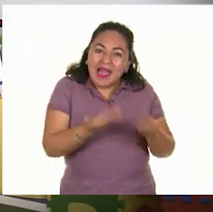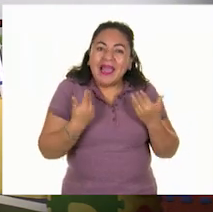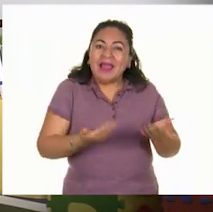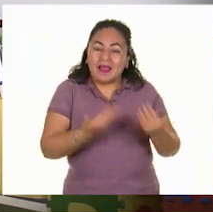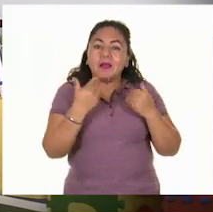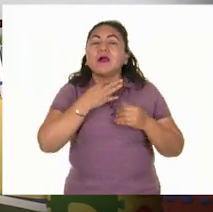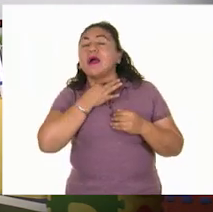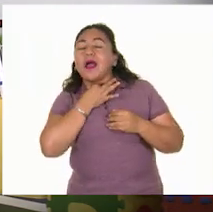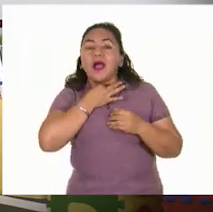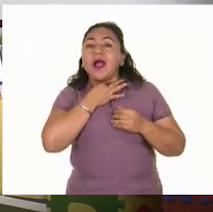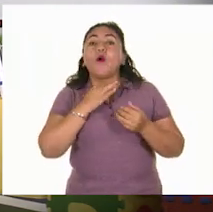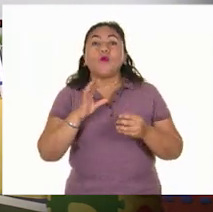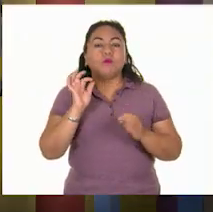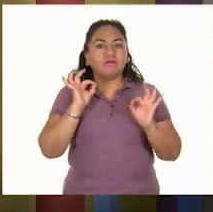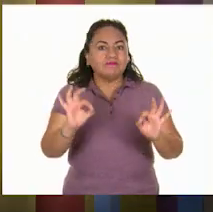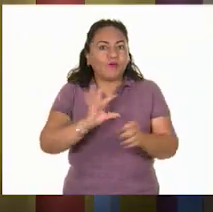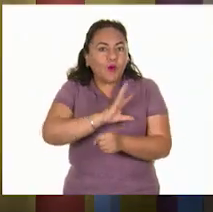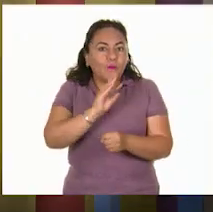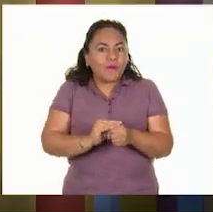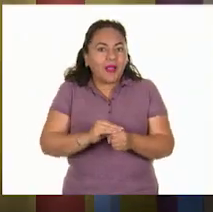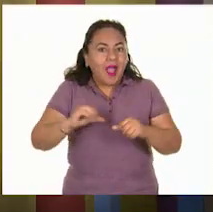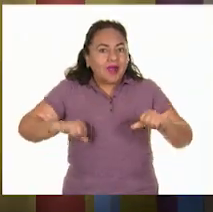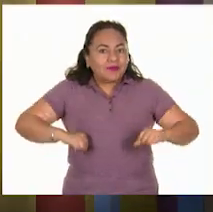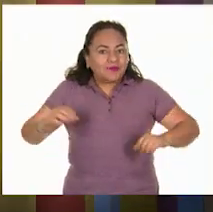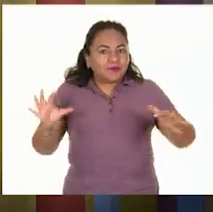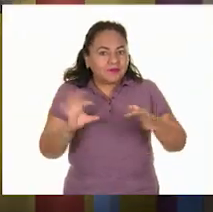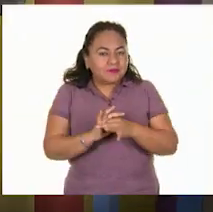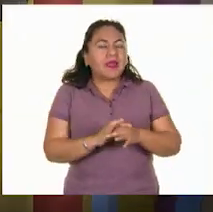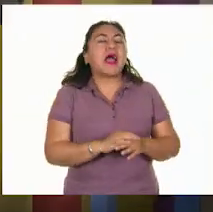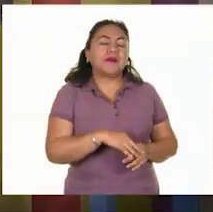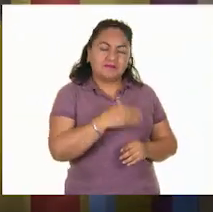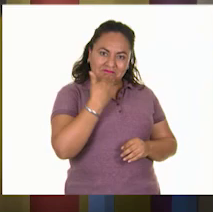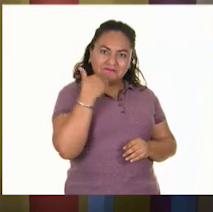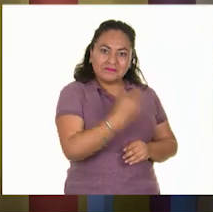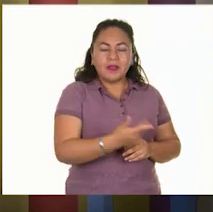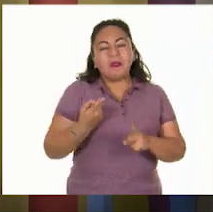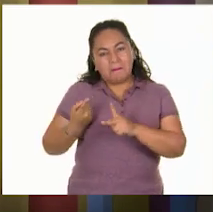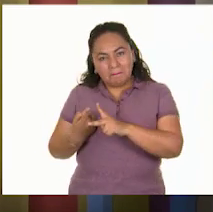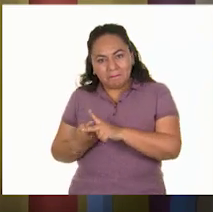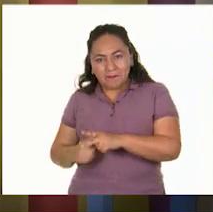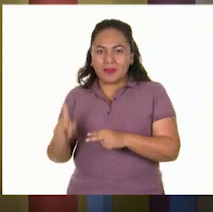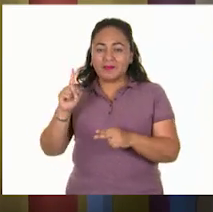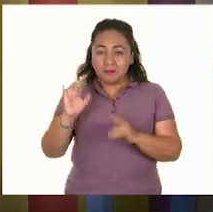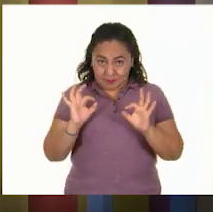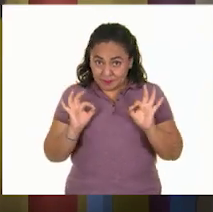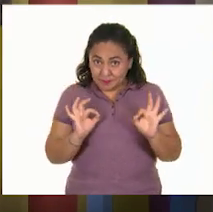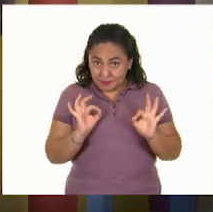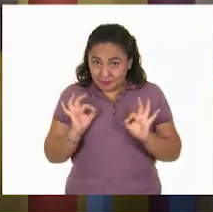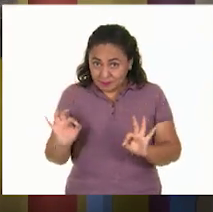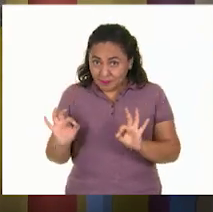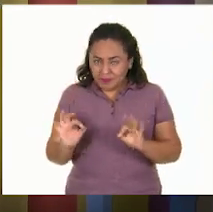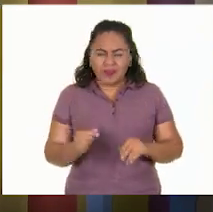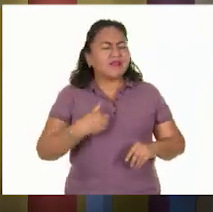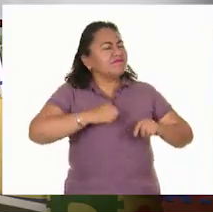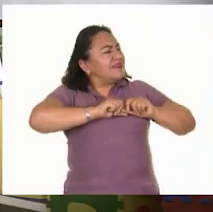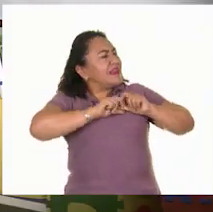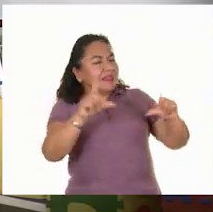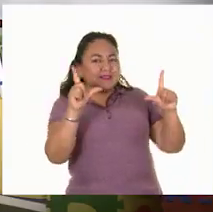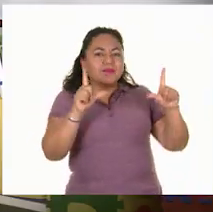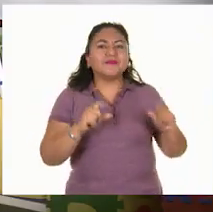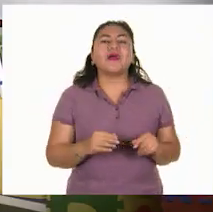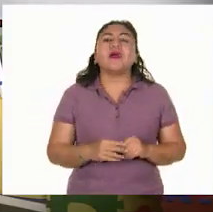una ópera completa. ¡Muy bien! Bien, pues entonces iniciamos. ¿Listo, Eric? ¡Listísimo!